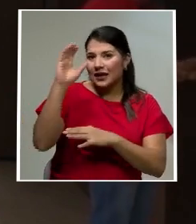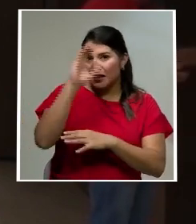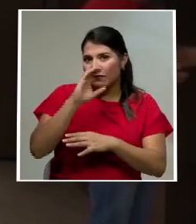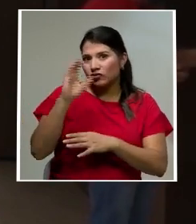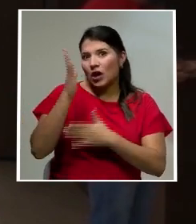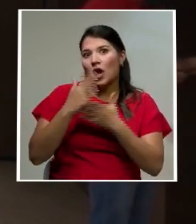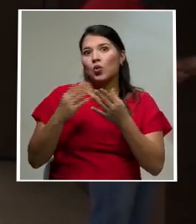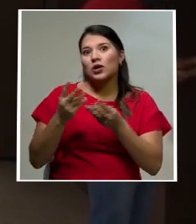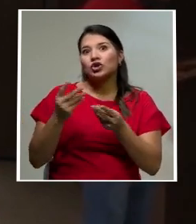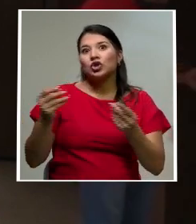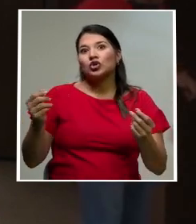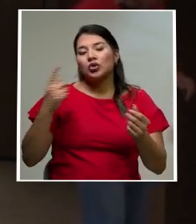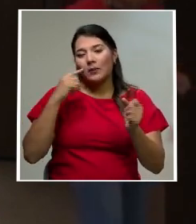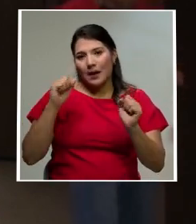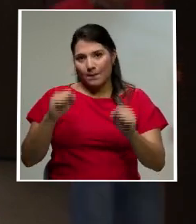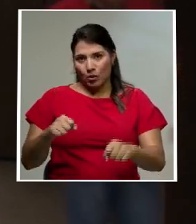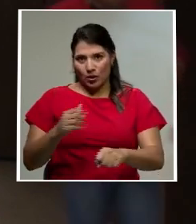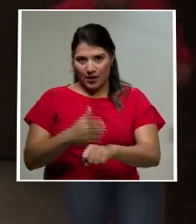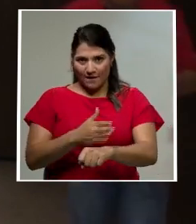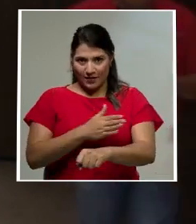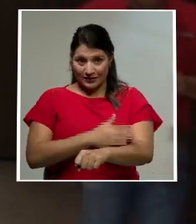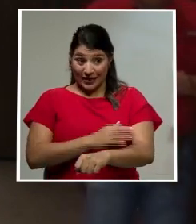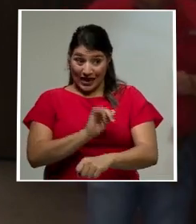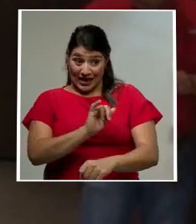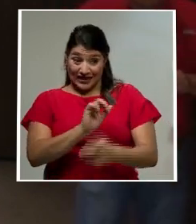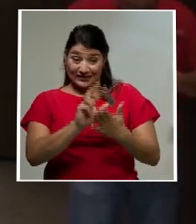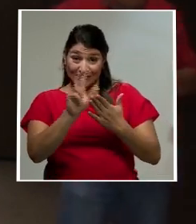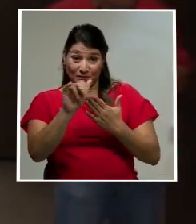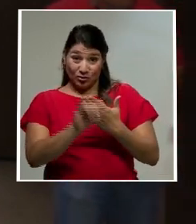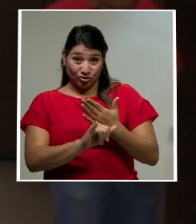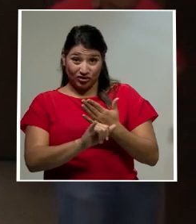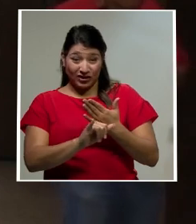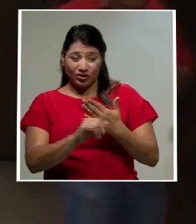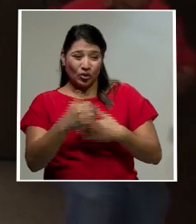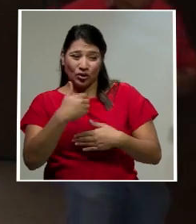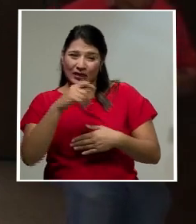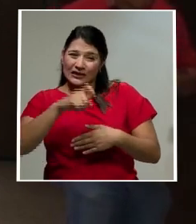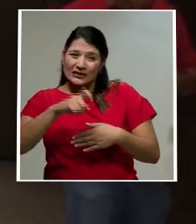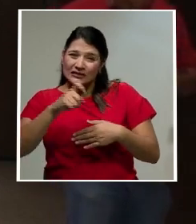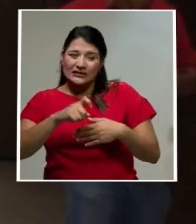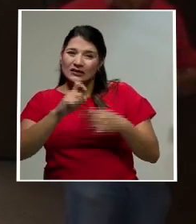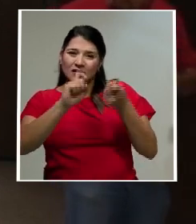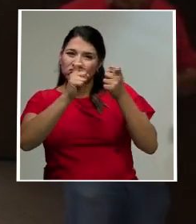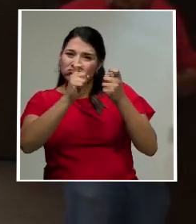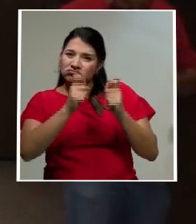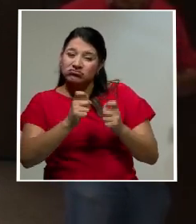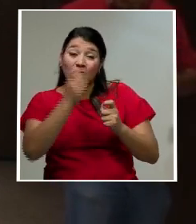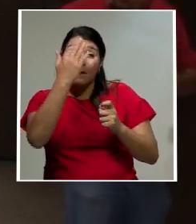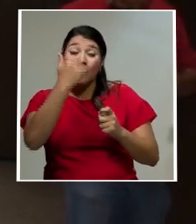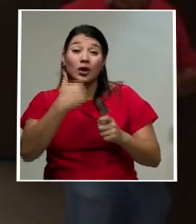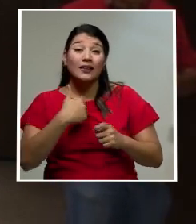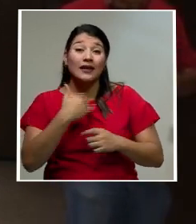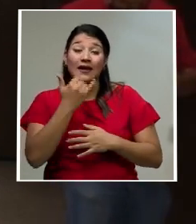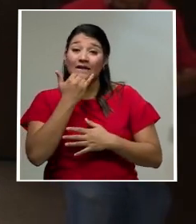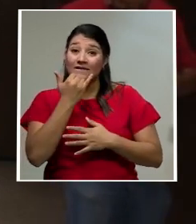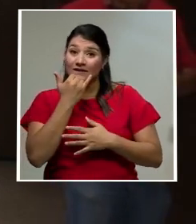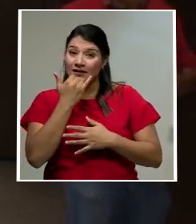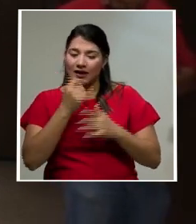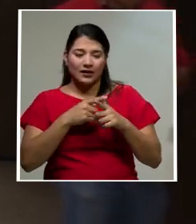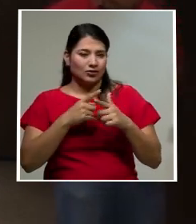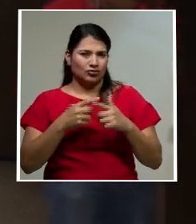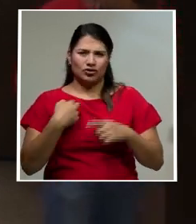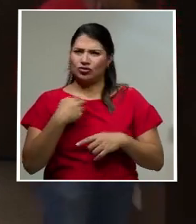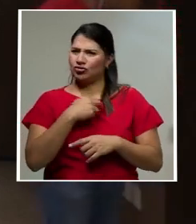expediente avance. Realmente este expediente, a como está redactado, también tiene algunos vicios, algunas fallas en las cuales no estamos